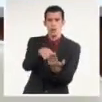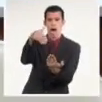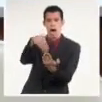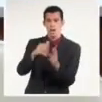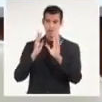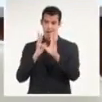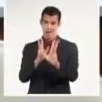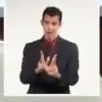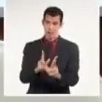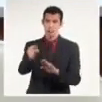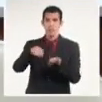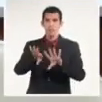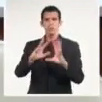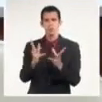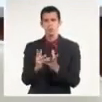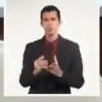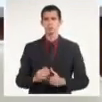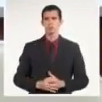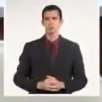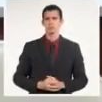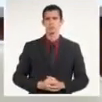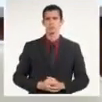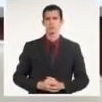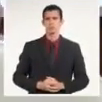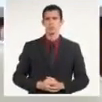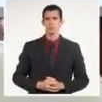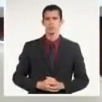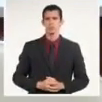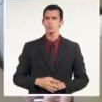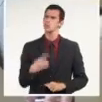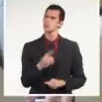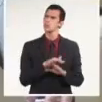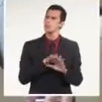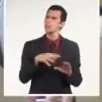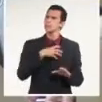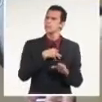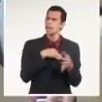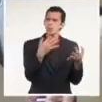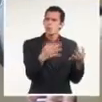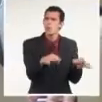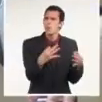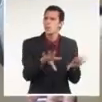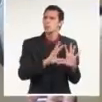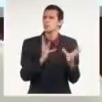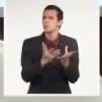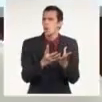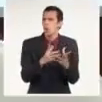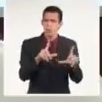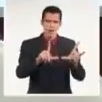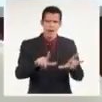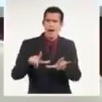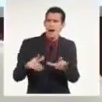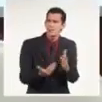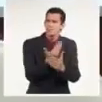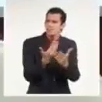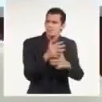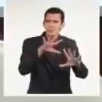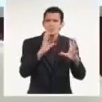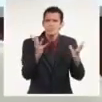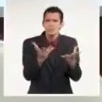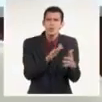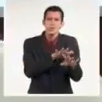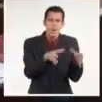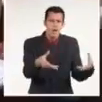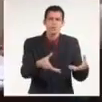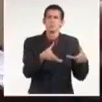documentación que soporta el referendo, tenemos todas las boletas que soporte el referendo. Ya el día 15 vamos a declarar a todos los